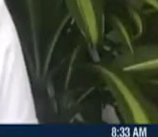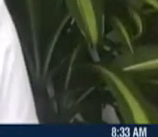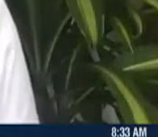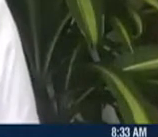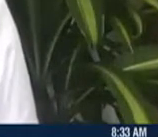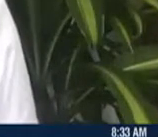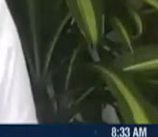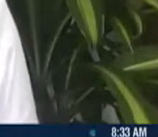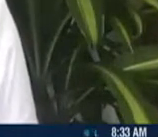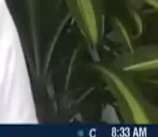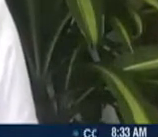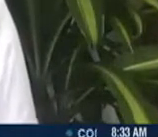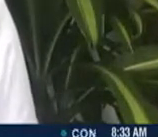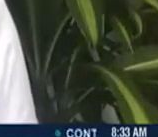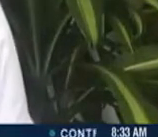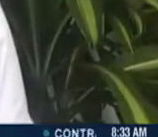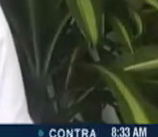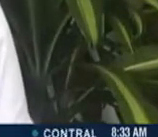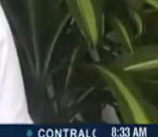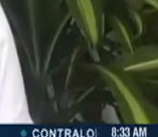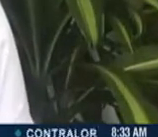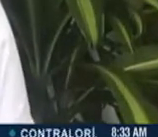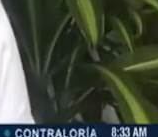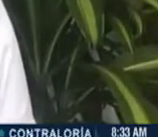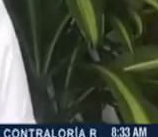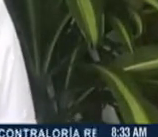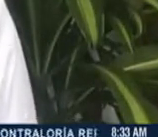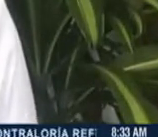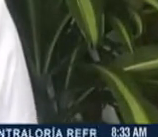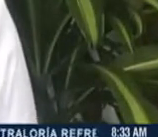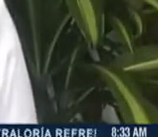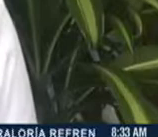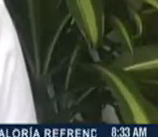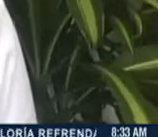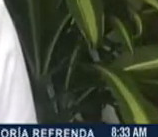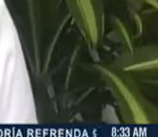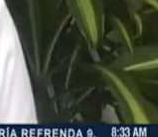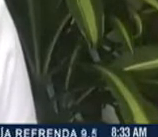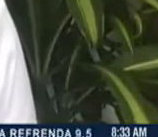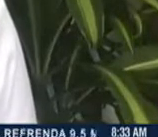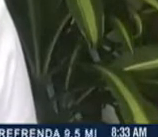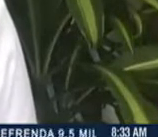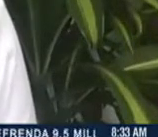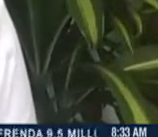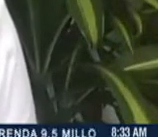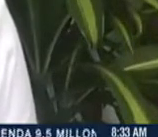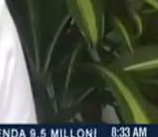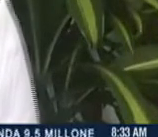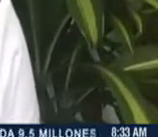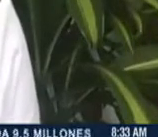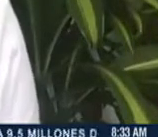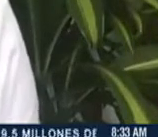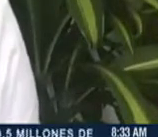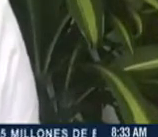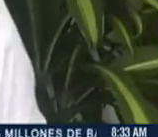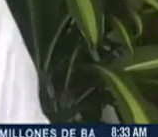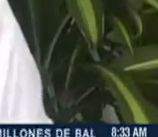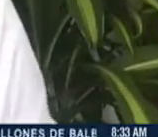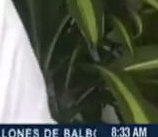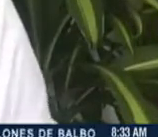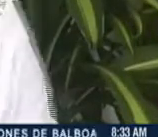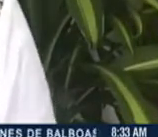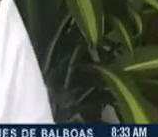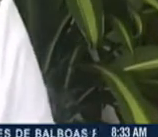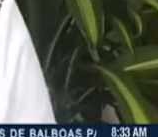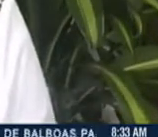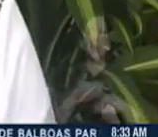Europa. El producto de la acuicultura panameña es un producto de calidad. Esa es la diferencia